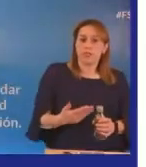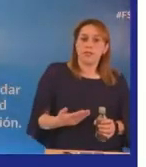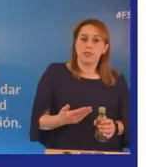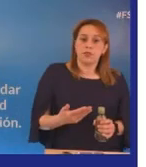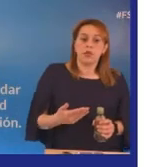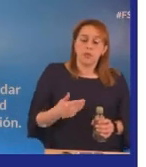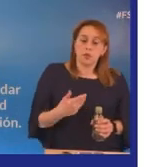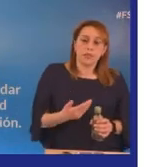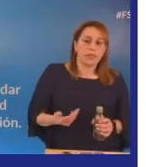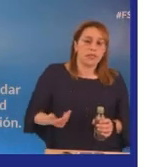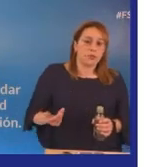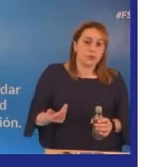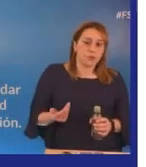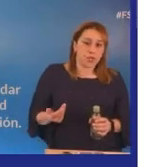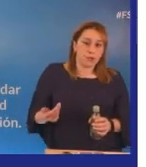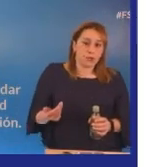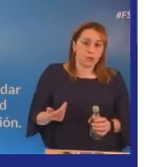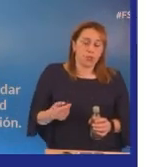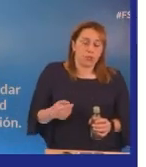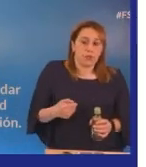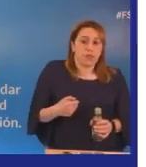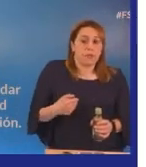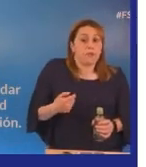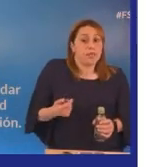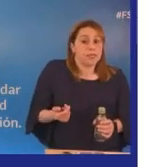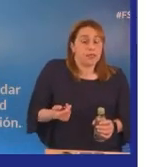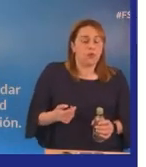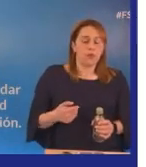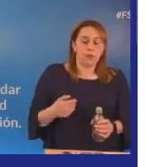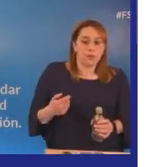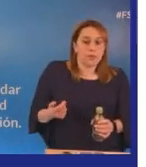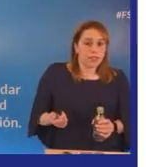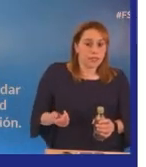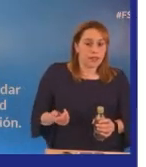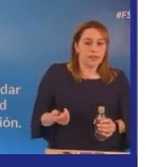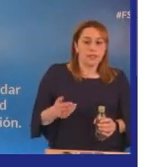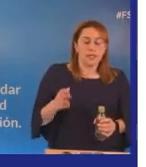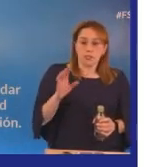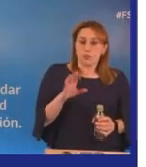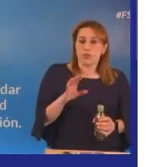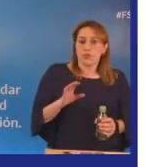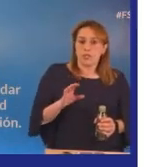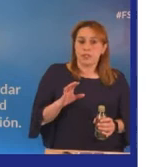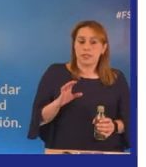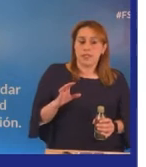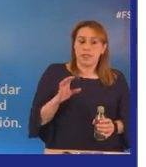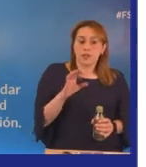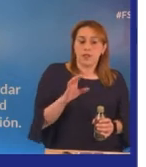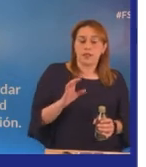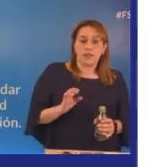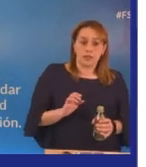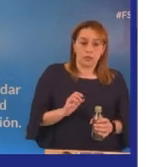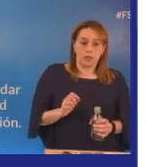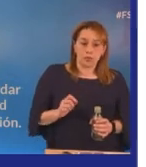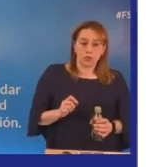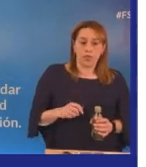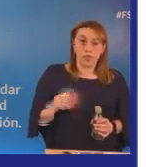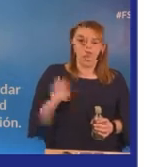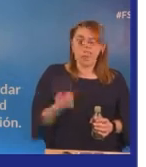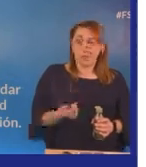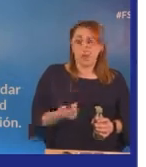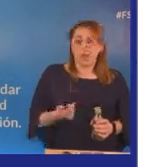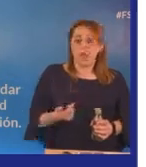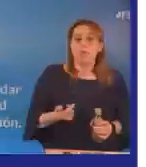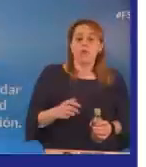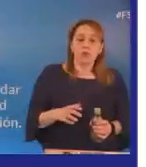nuestra intervención, pues va a tener algunos cambios, o puede tener una hemiparesia o una hemiplegia, y esto pues nos alteraría la parte del tono muscular,